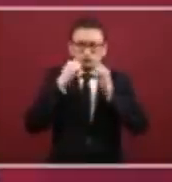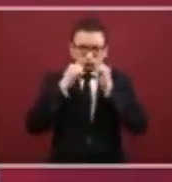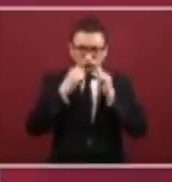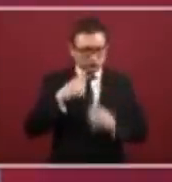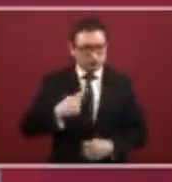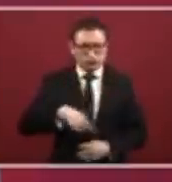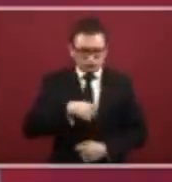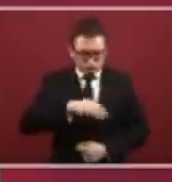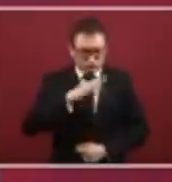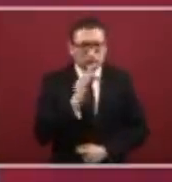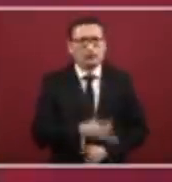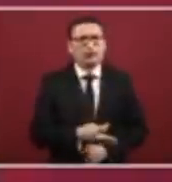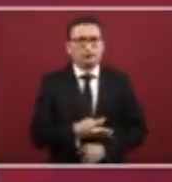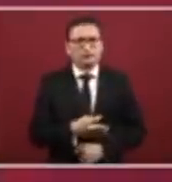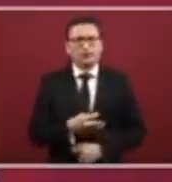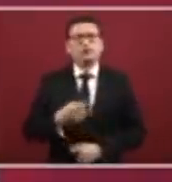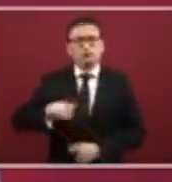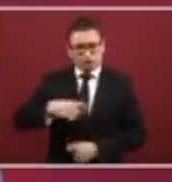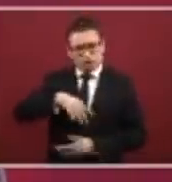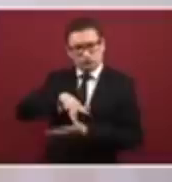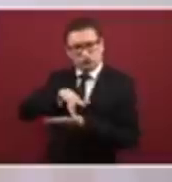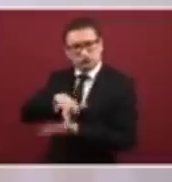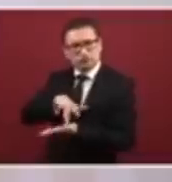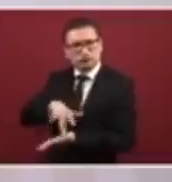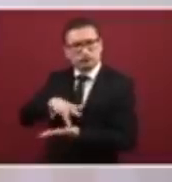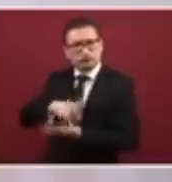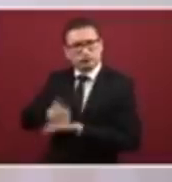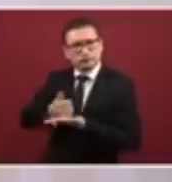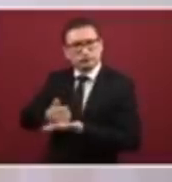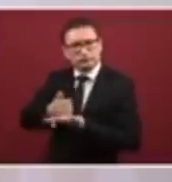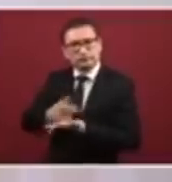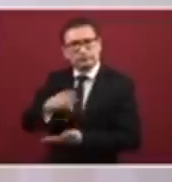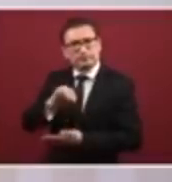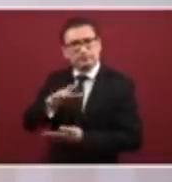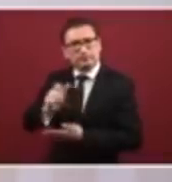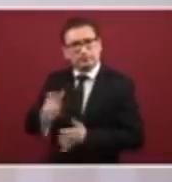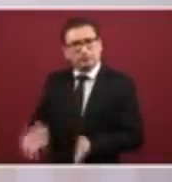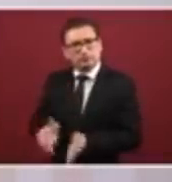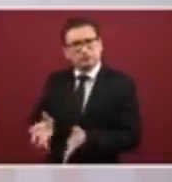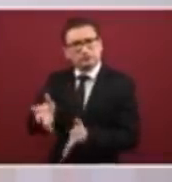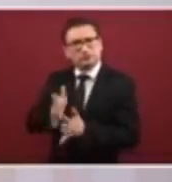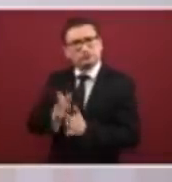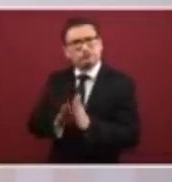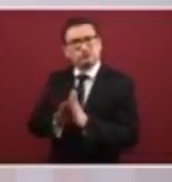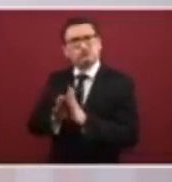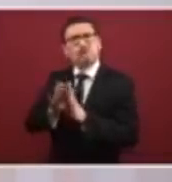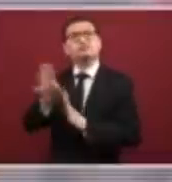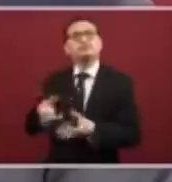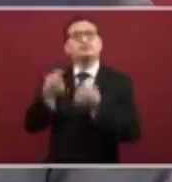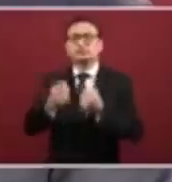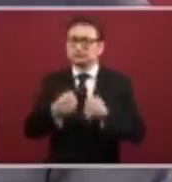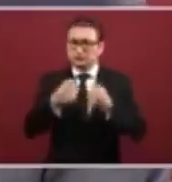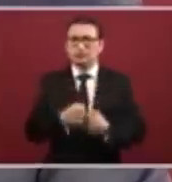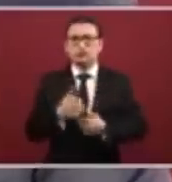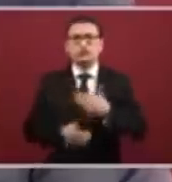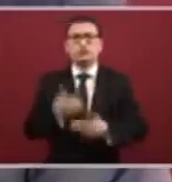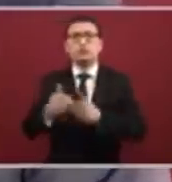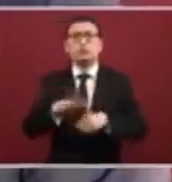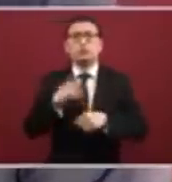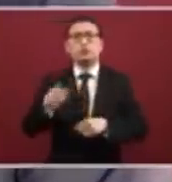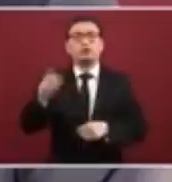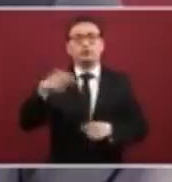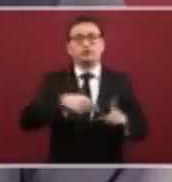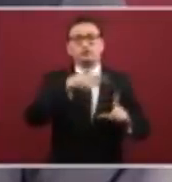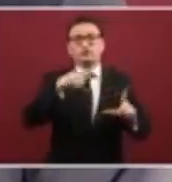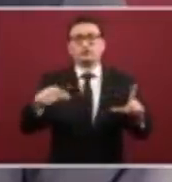Pemex adelante. Y ya lo estamos logrando. ¿Por qué? Porque venía así la caída.